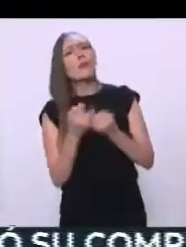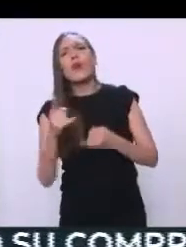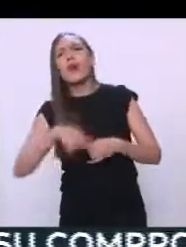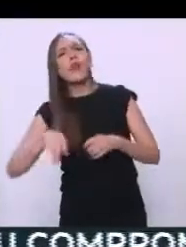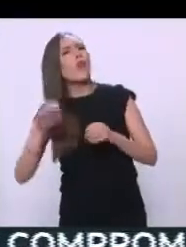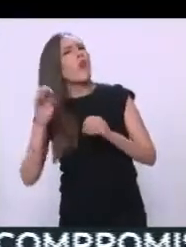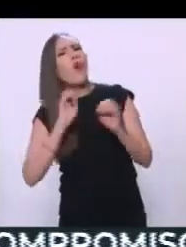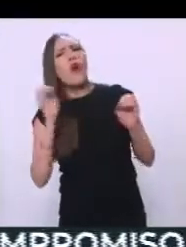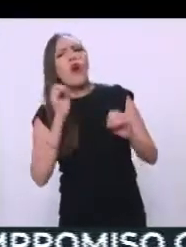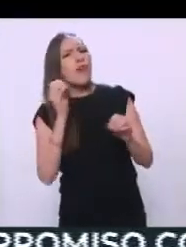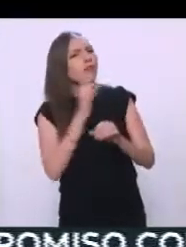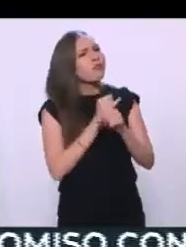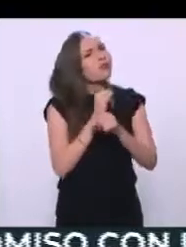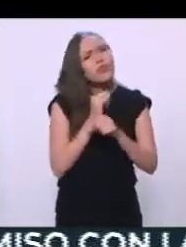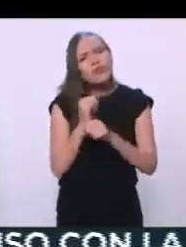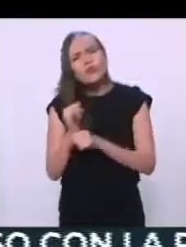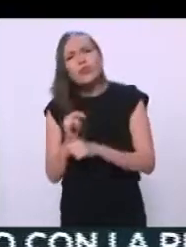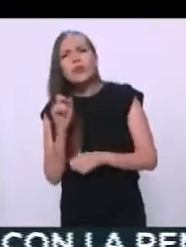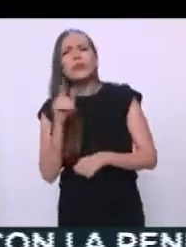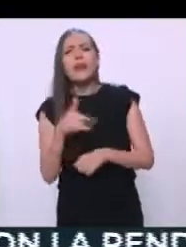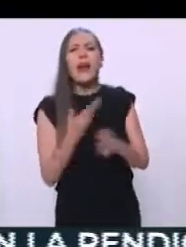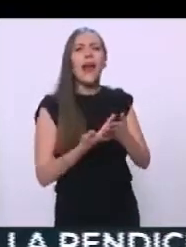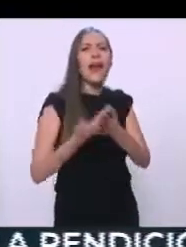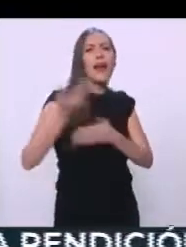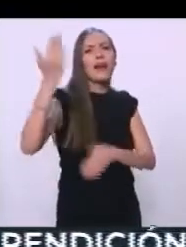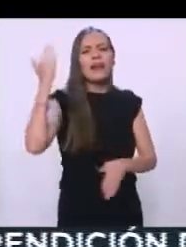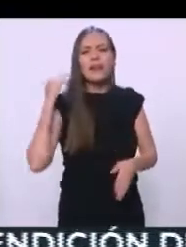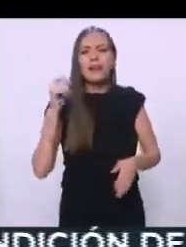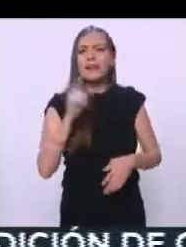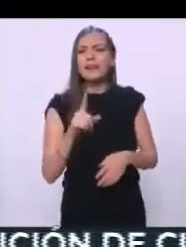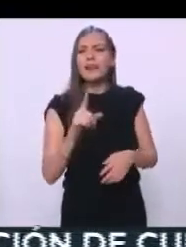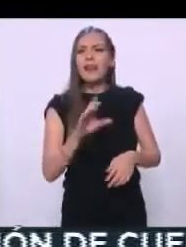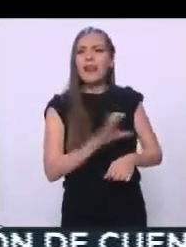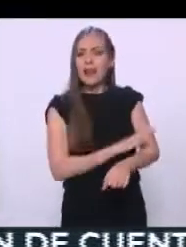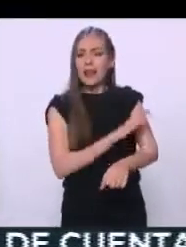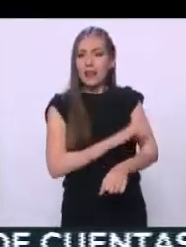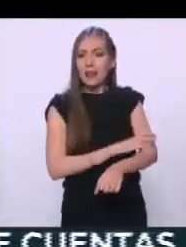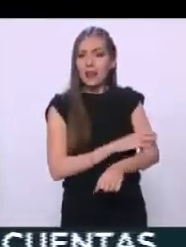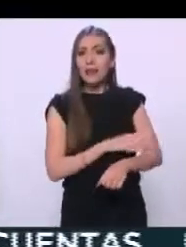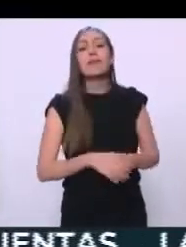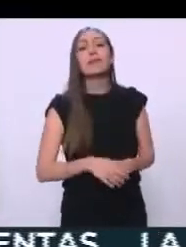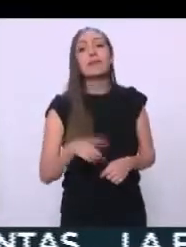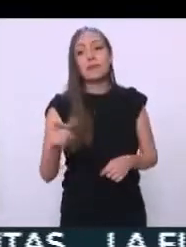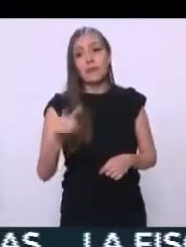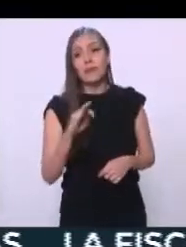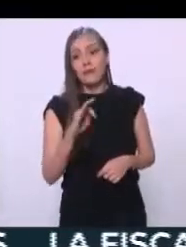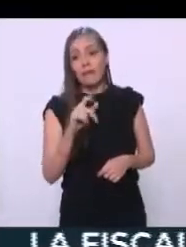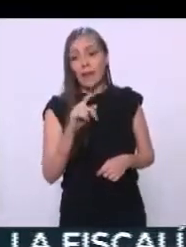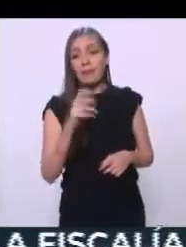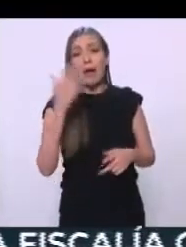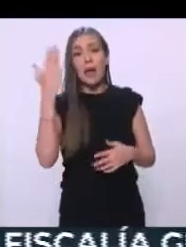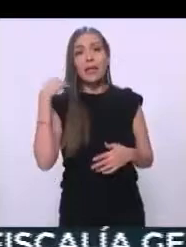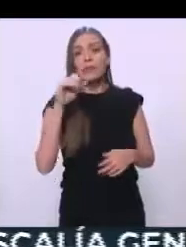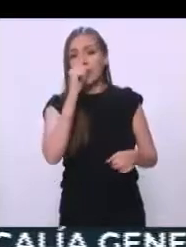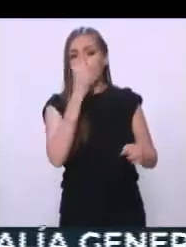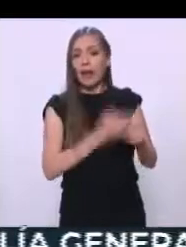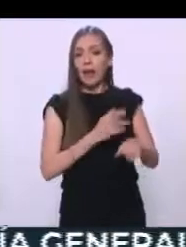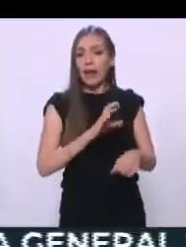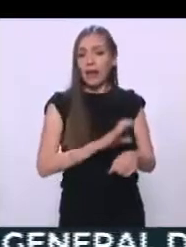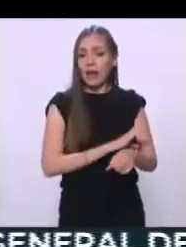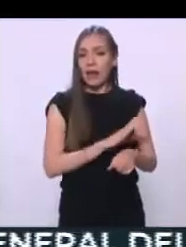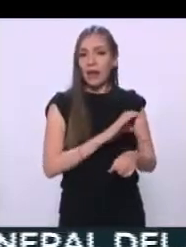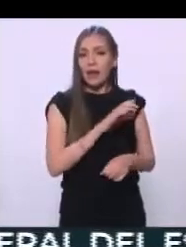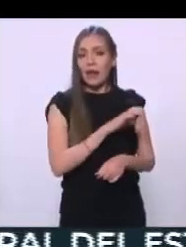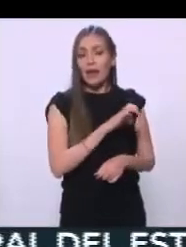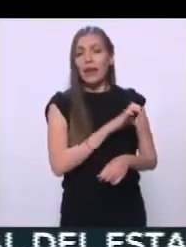lo suficiente es en el sector energético. Recordemos que Felipe Calderón fue secretario de Energía con Vicente Fox, a partir de ahí lanza